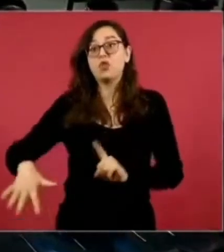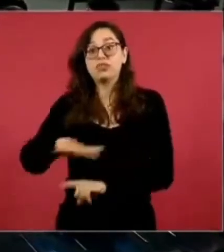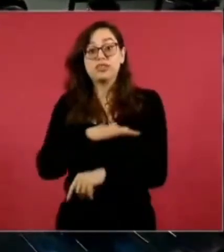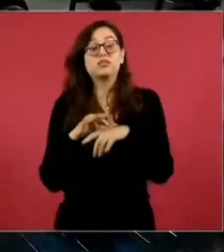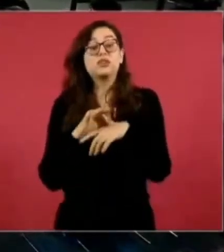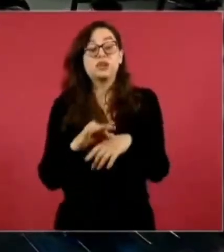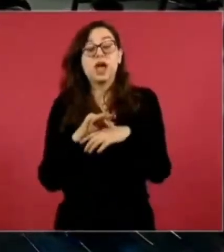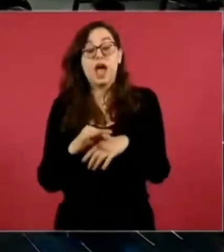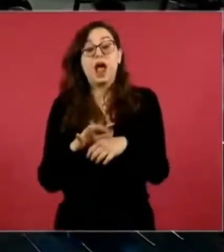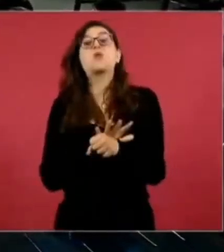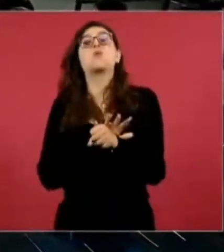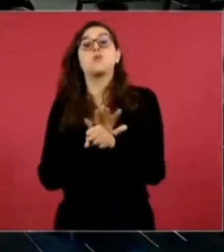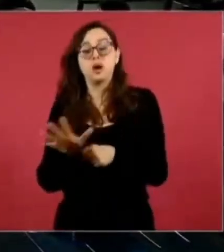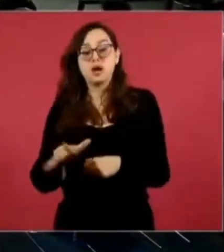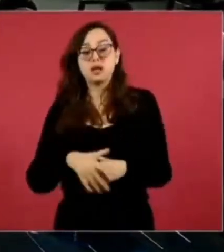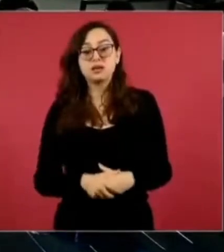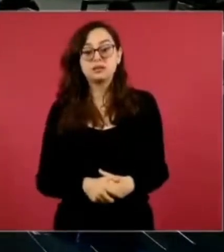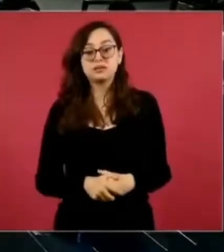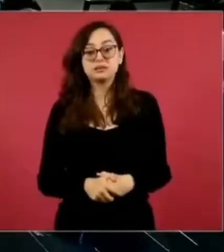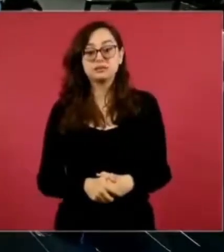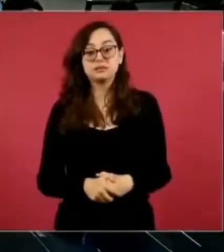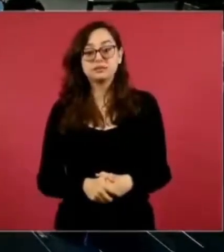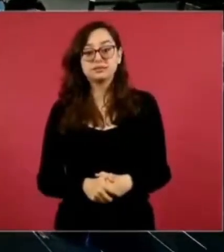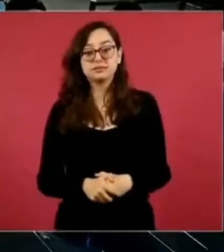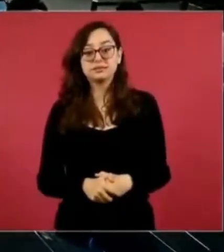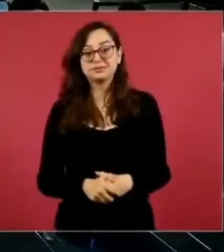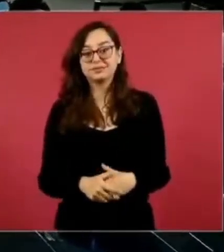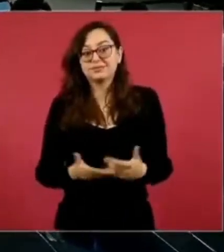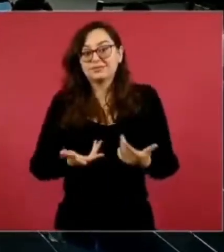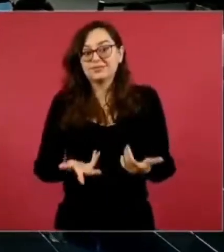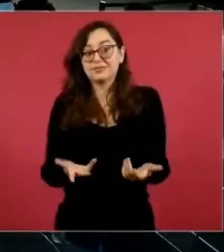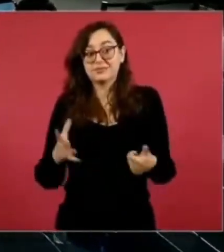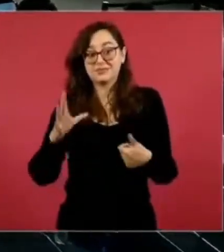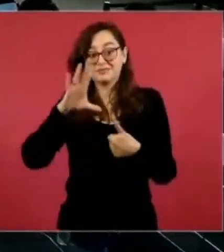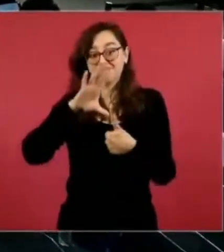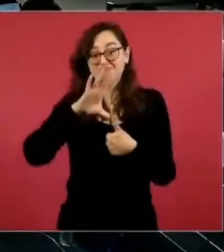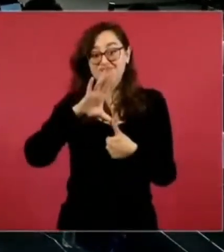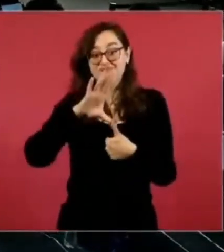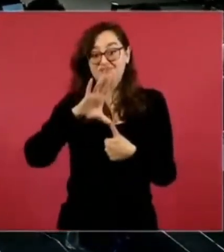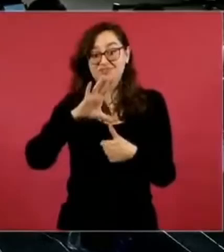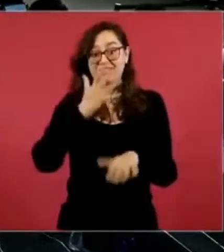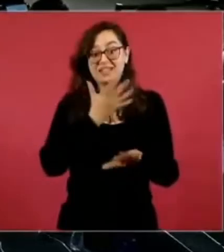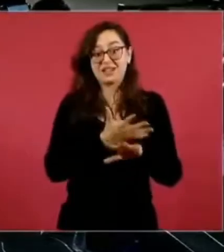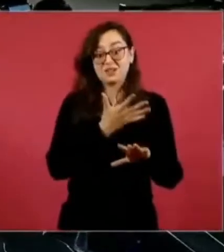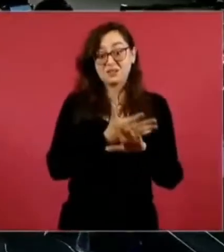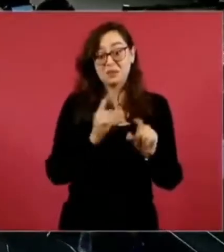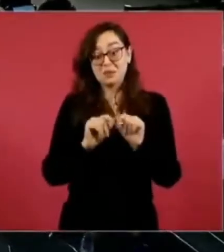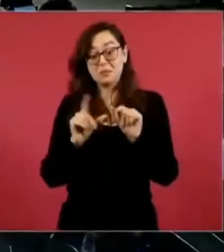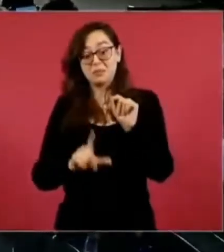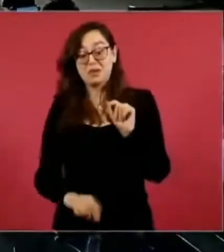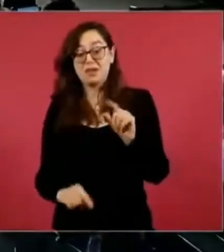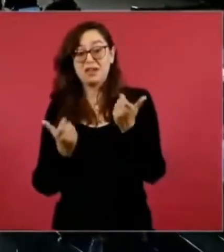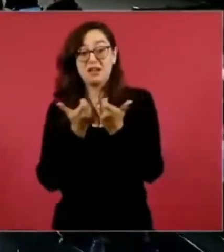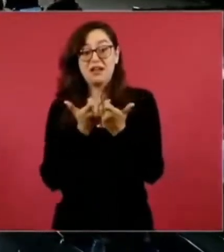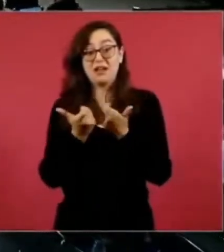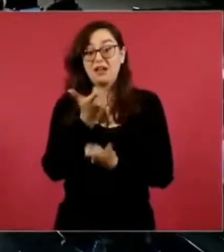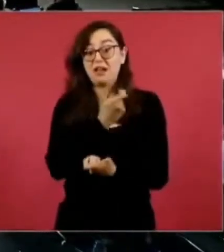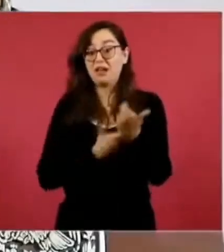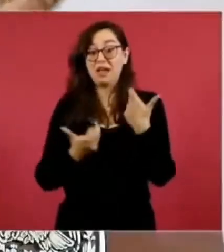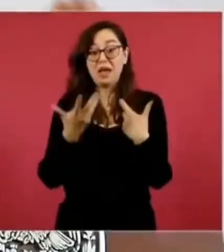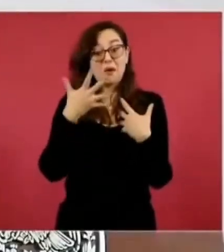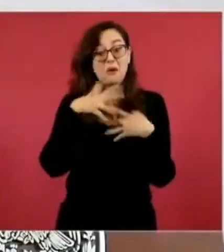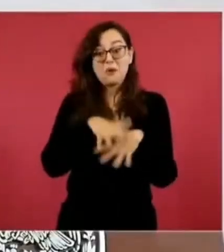Es tan importante la integración económica entre nuestros países que ya no